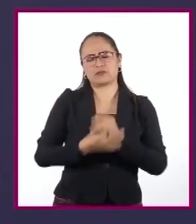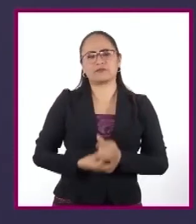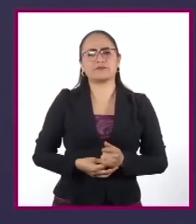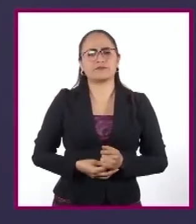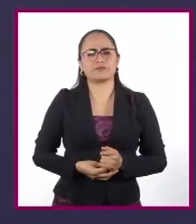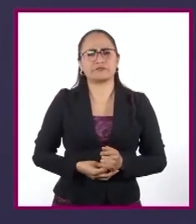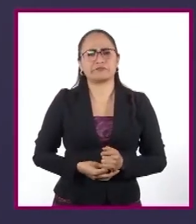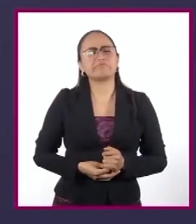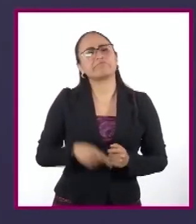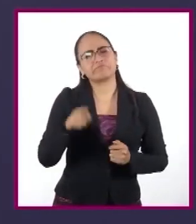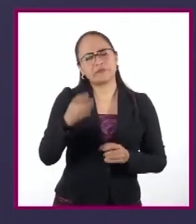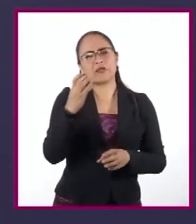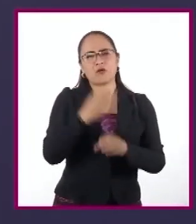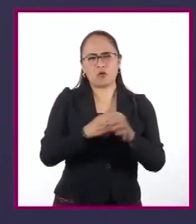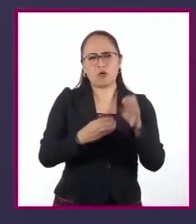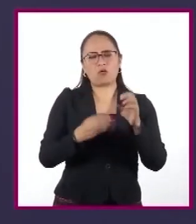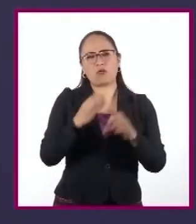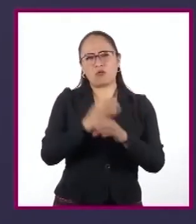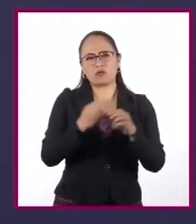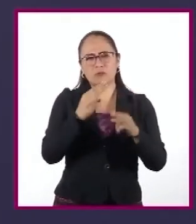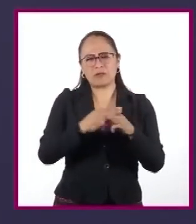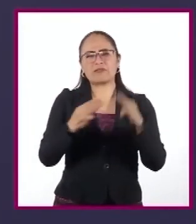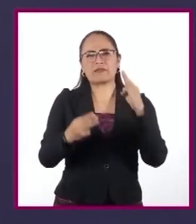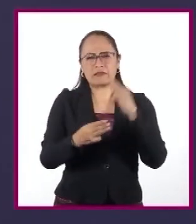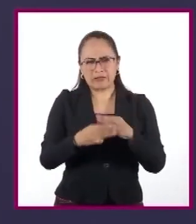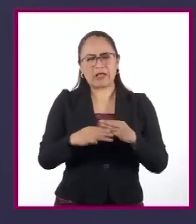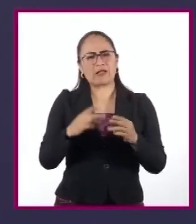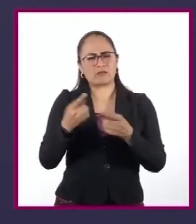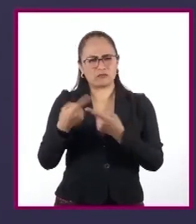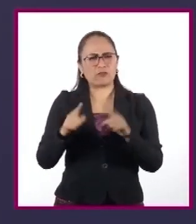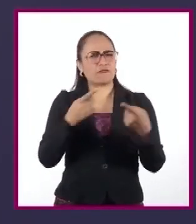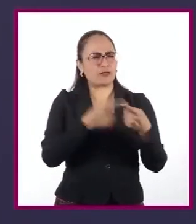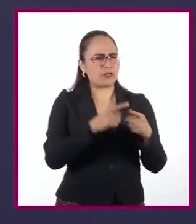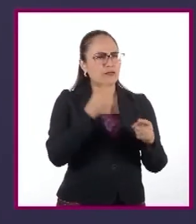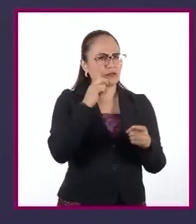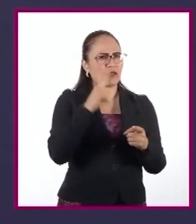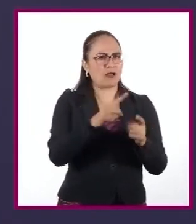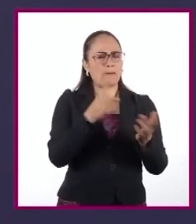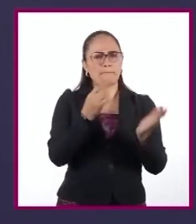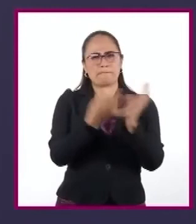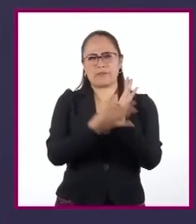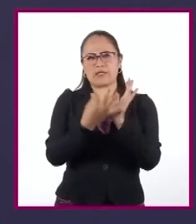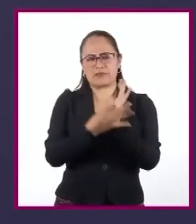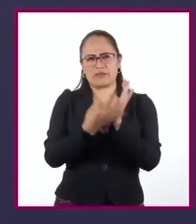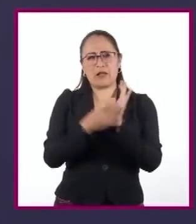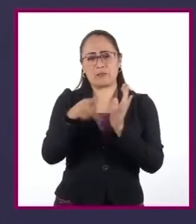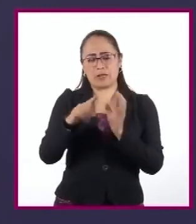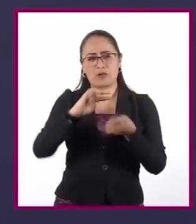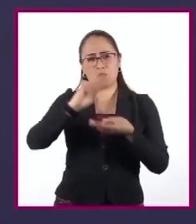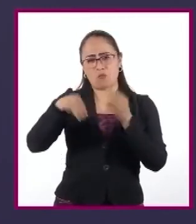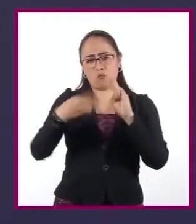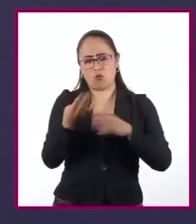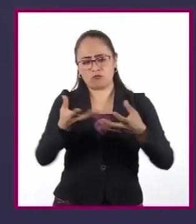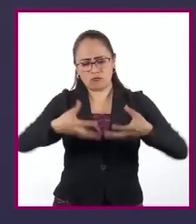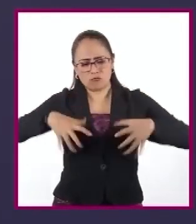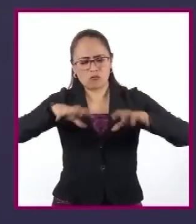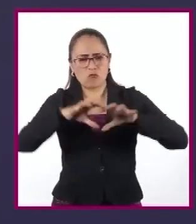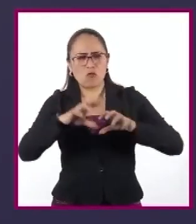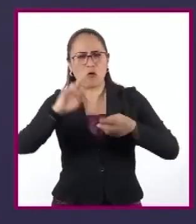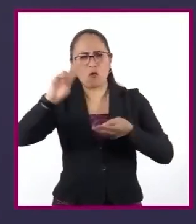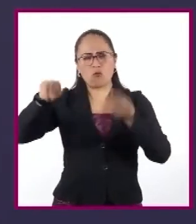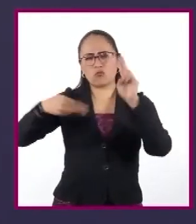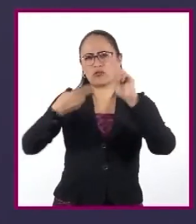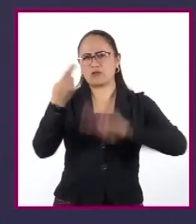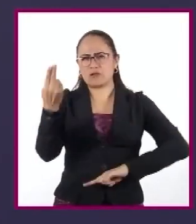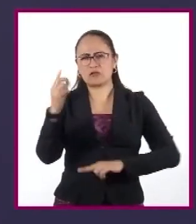la mayoría de los elementos conocidos son metálicos, la abundancia de cada uno de ellos en la Tierra, como en otras regiones del universo,